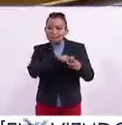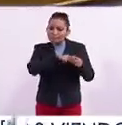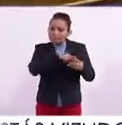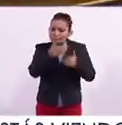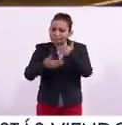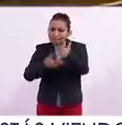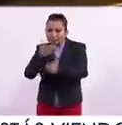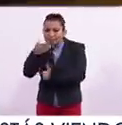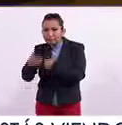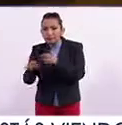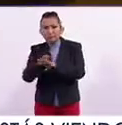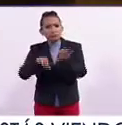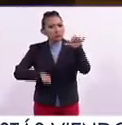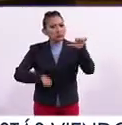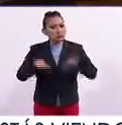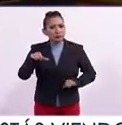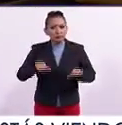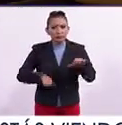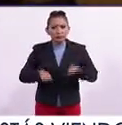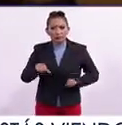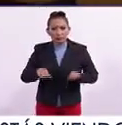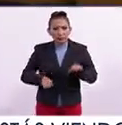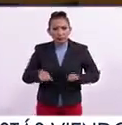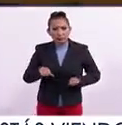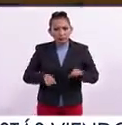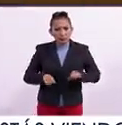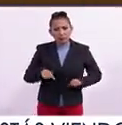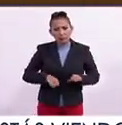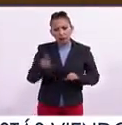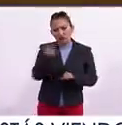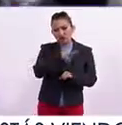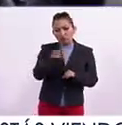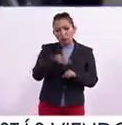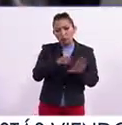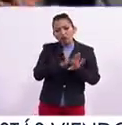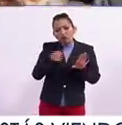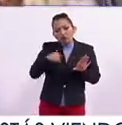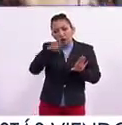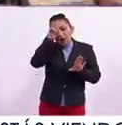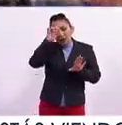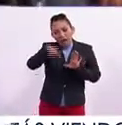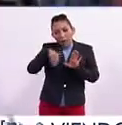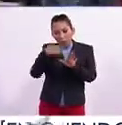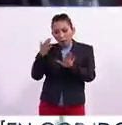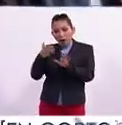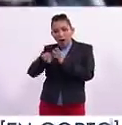actividad finalmente como de asesor externo de